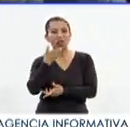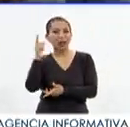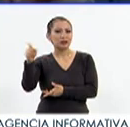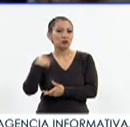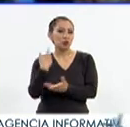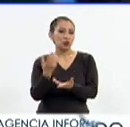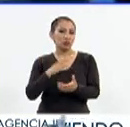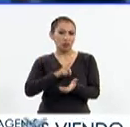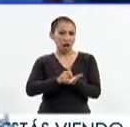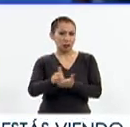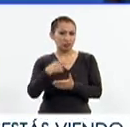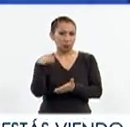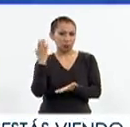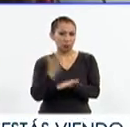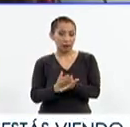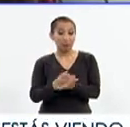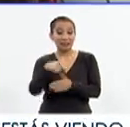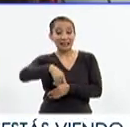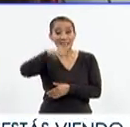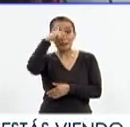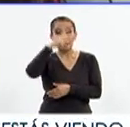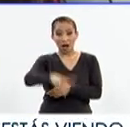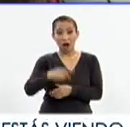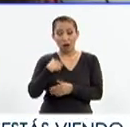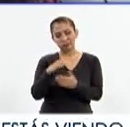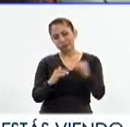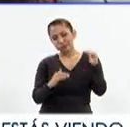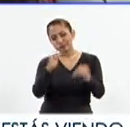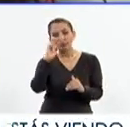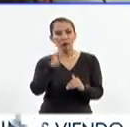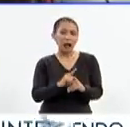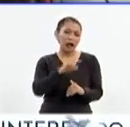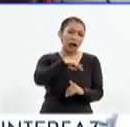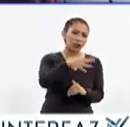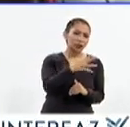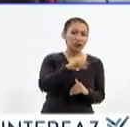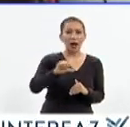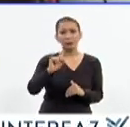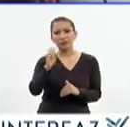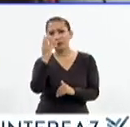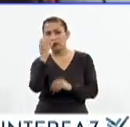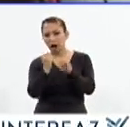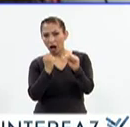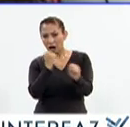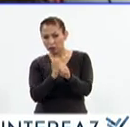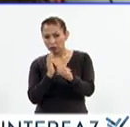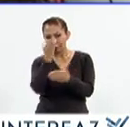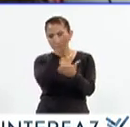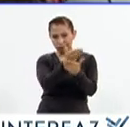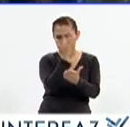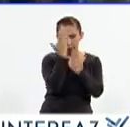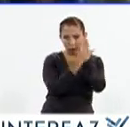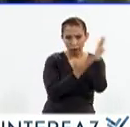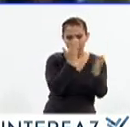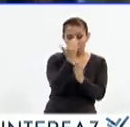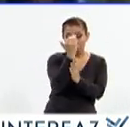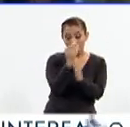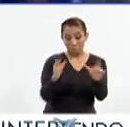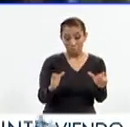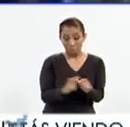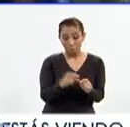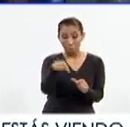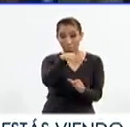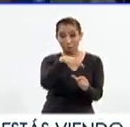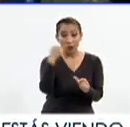el ejercicio de sus derechos. En México, la proporción de mujeres de entre 14 y 24 años que asiste a la escuela es menor entre